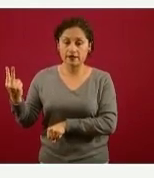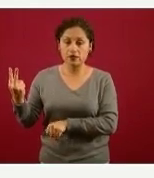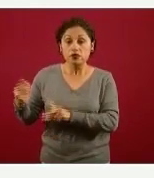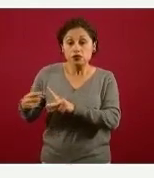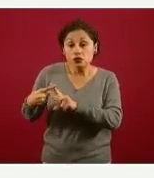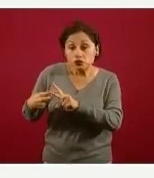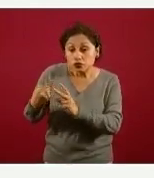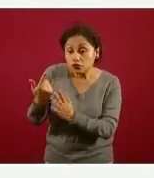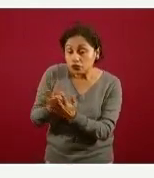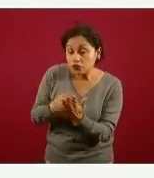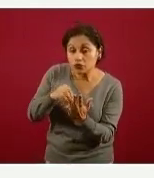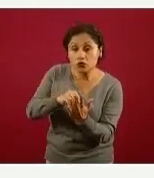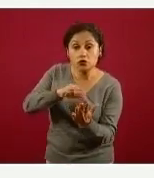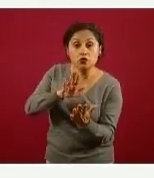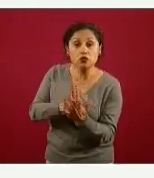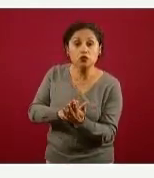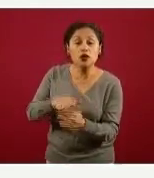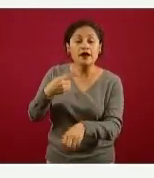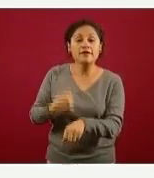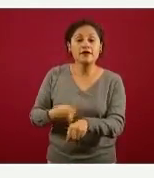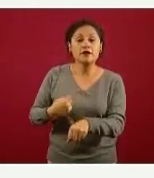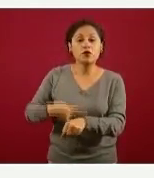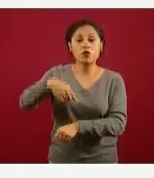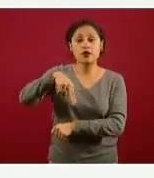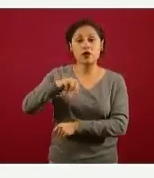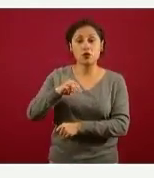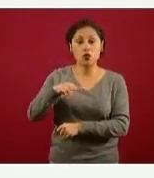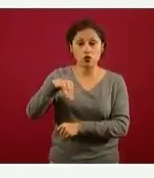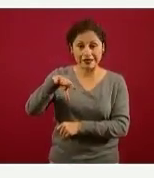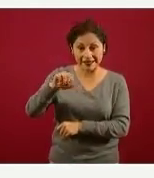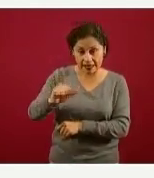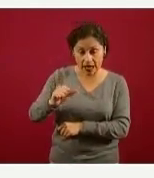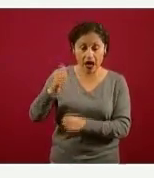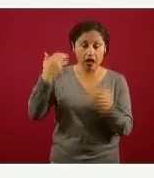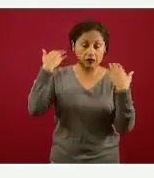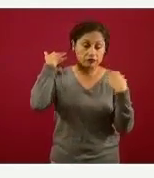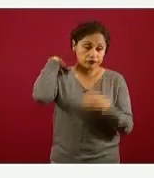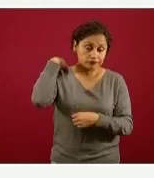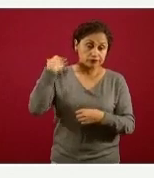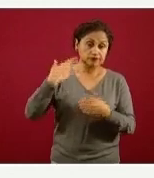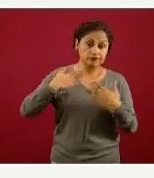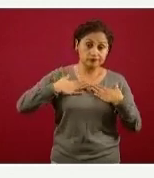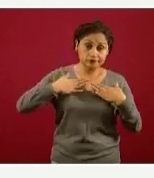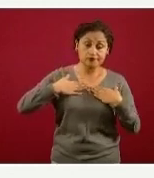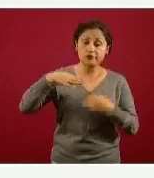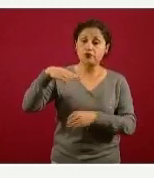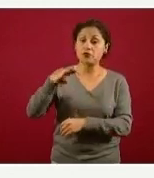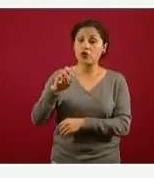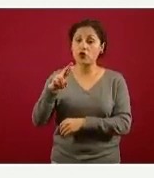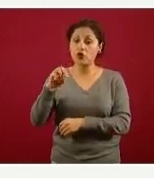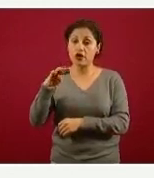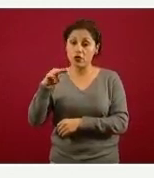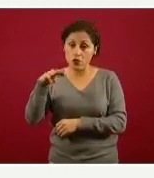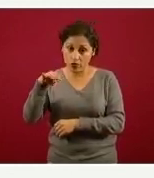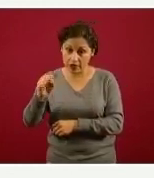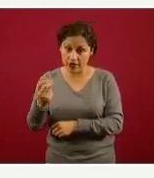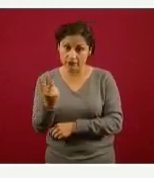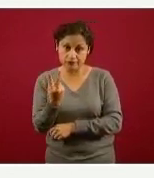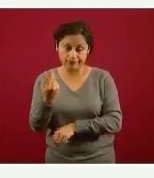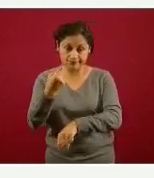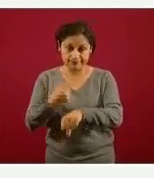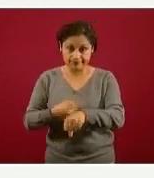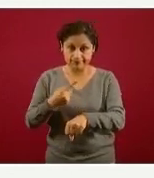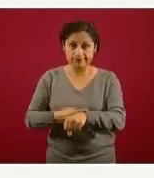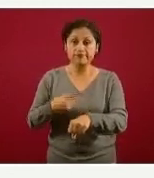registrados de neumonías y bronconeumonías. Y esta es la gráfica nacional, y trajimos la de 3 estados, tenemos por supuesto